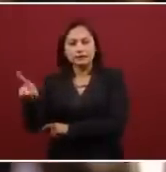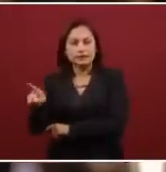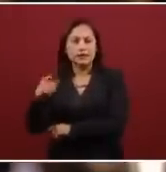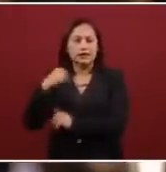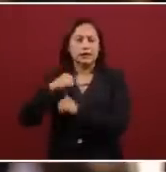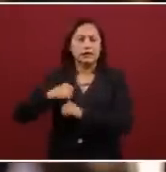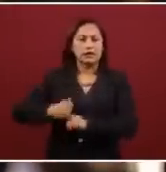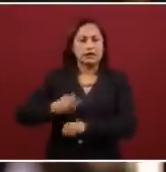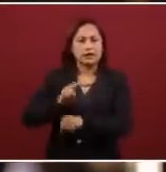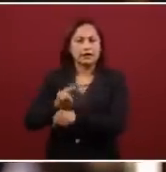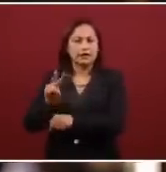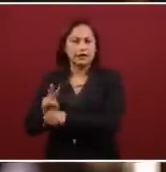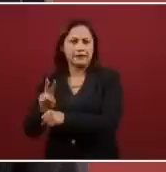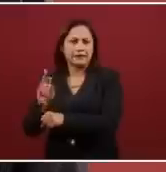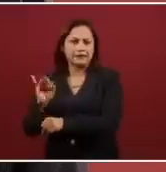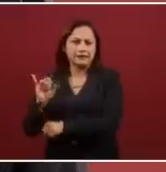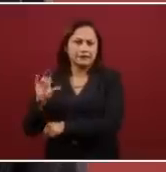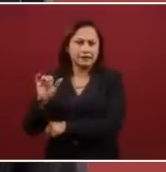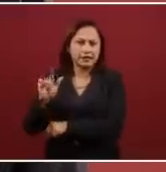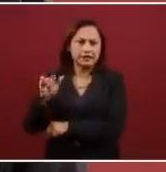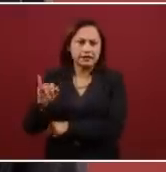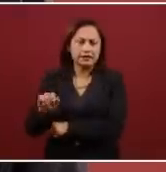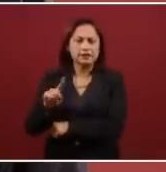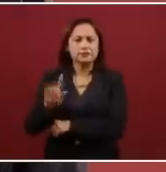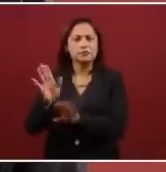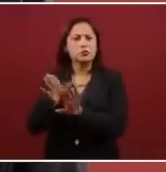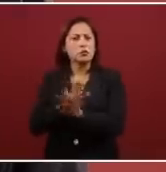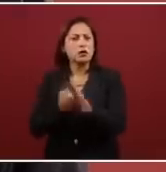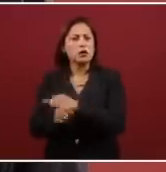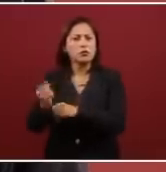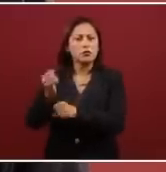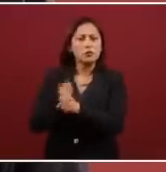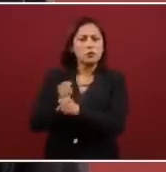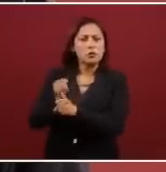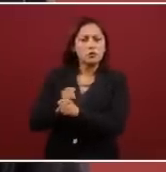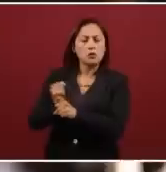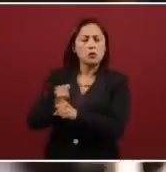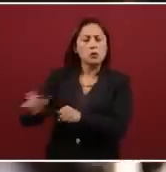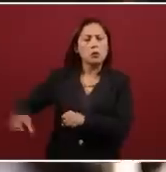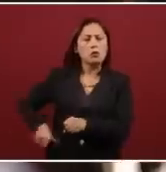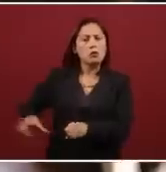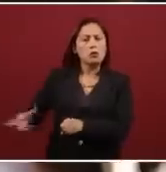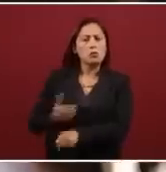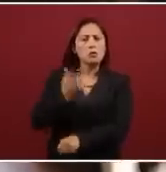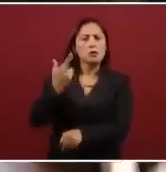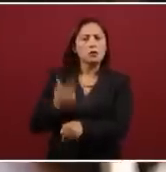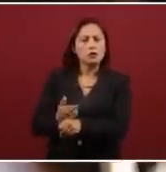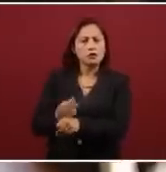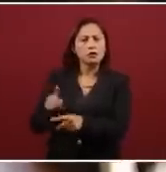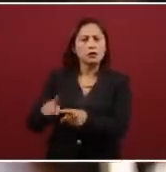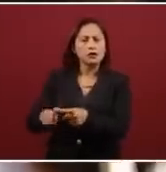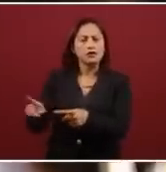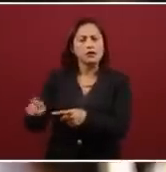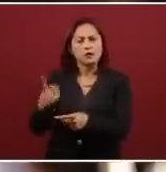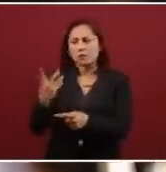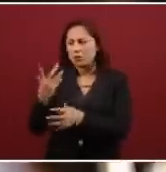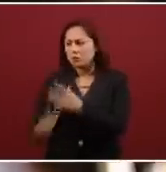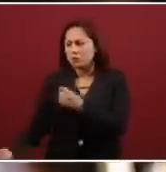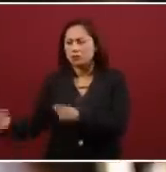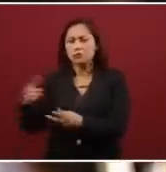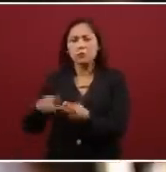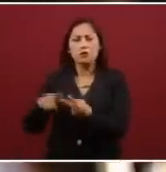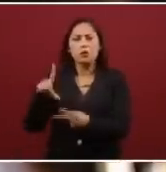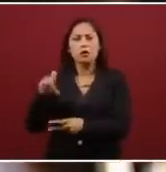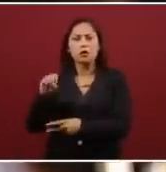al frente de la fiscalía casos como el Gober Precioso prófugo, Emilio Lozoya prófugo? Si se sigue sin dar con